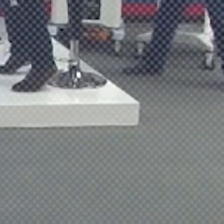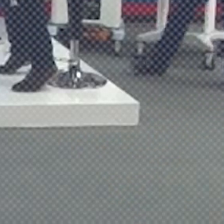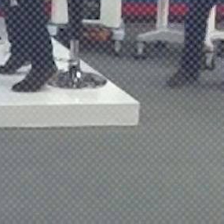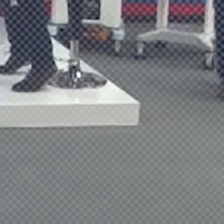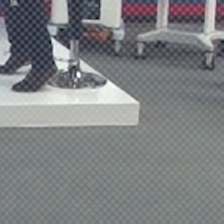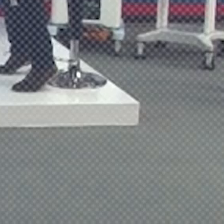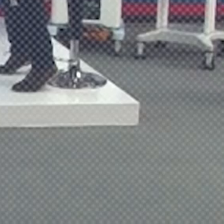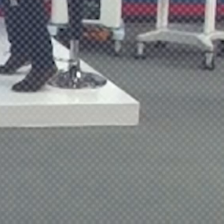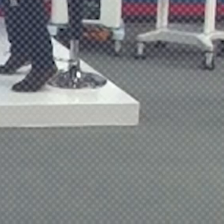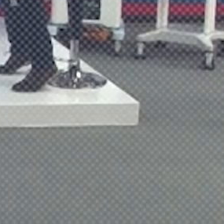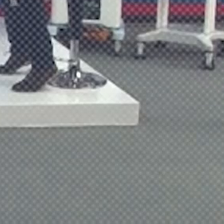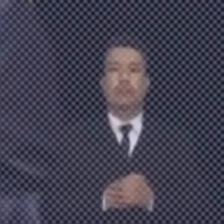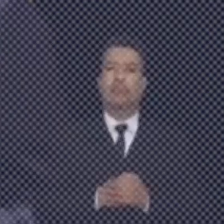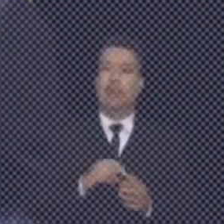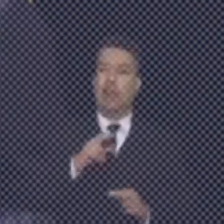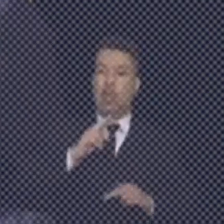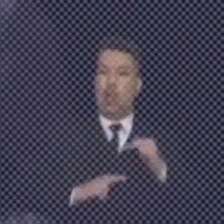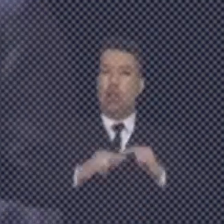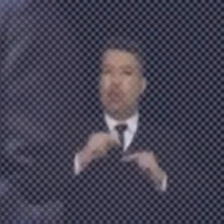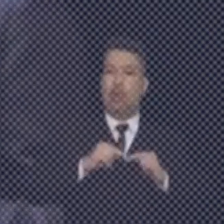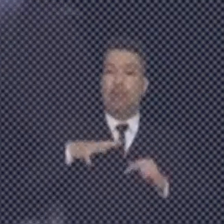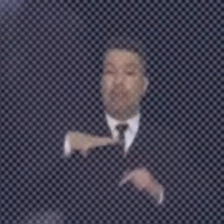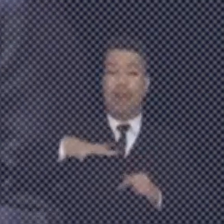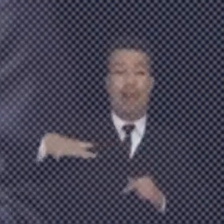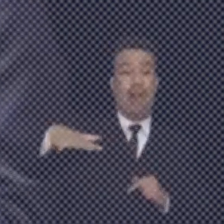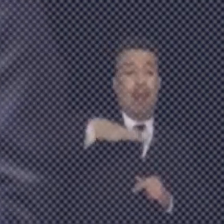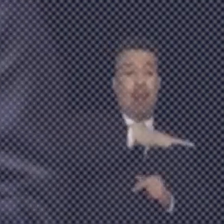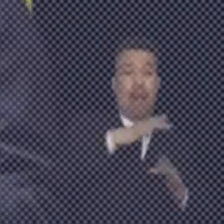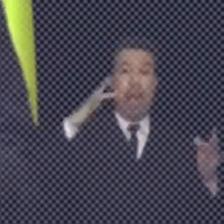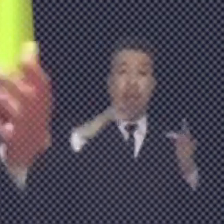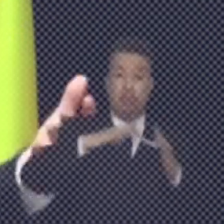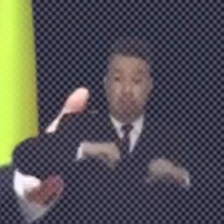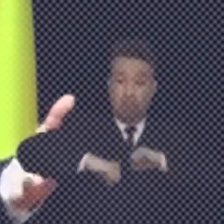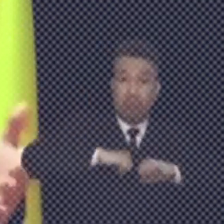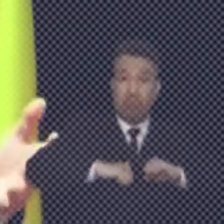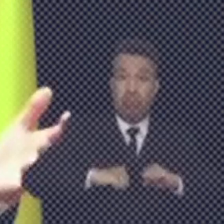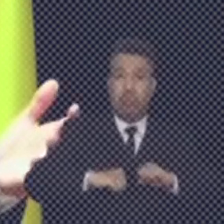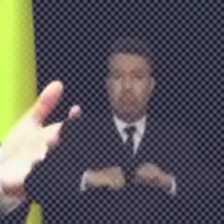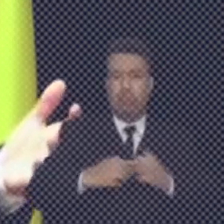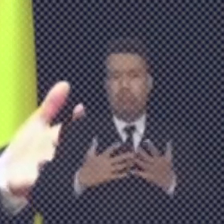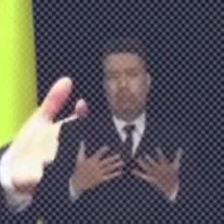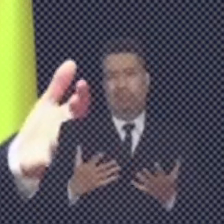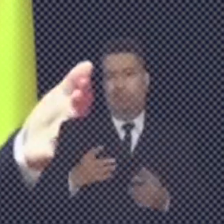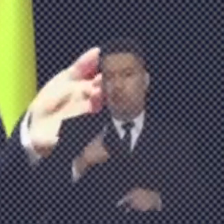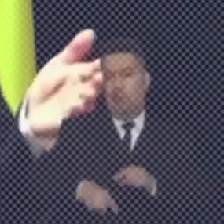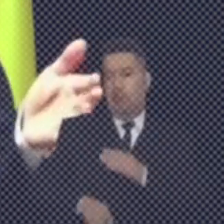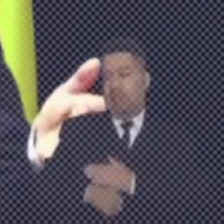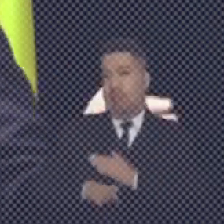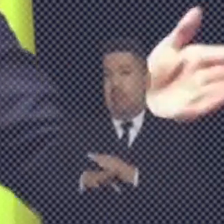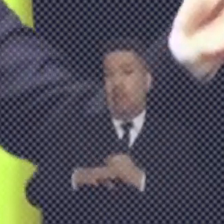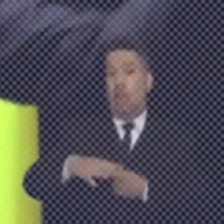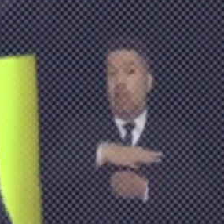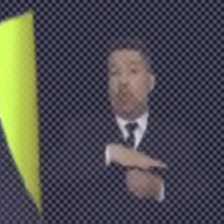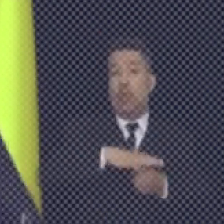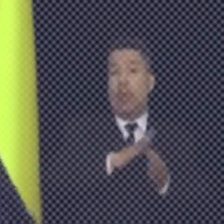menos que otros mandatarios locales. En el caso de Duque, Claudia López entra en confrontación con el gobierno porque además le